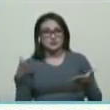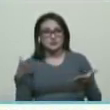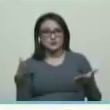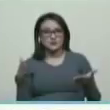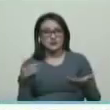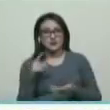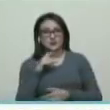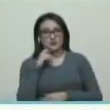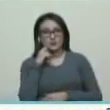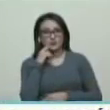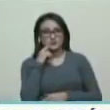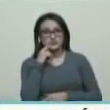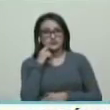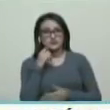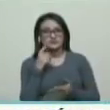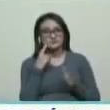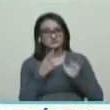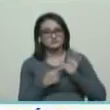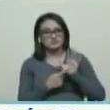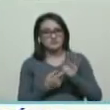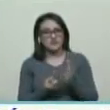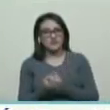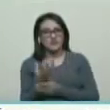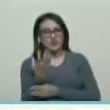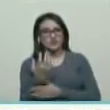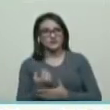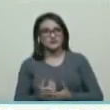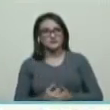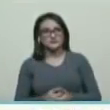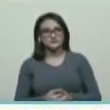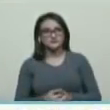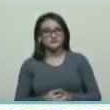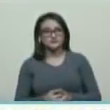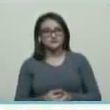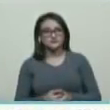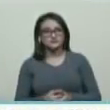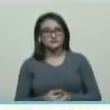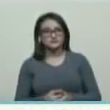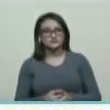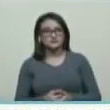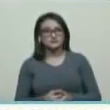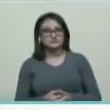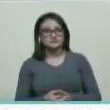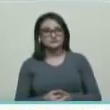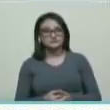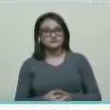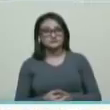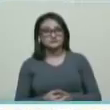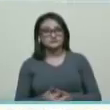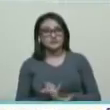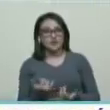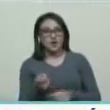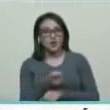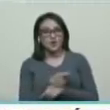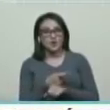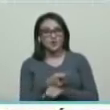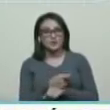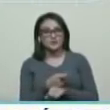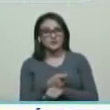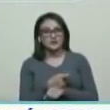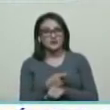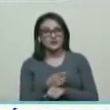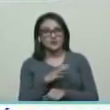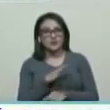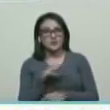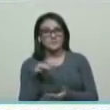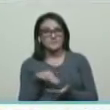y colocaba siempre el ejemplo de las flores, que hemos retomado ahora con el gobernador del